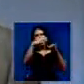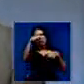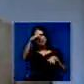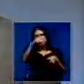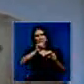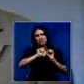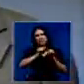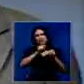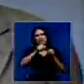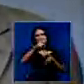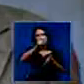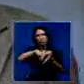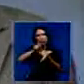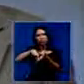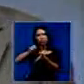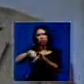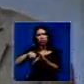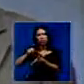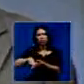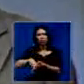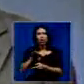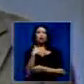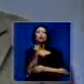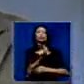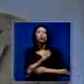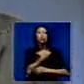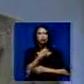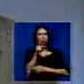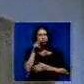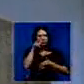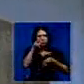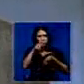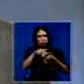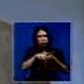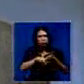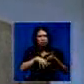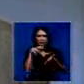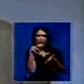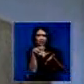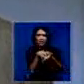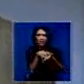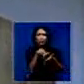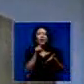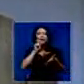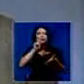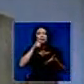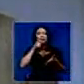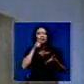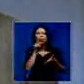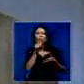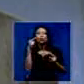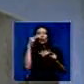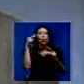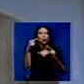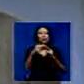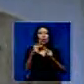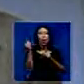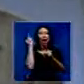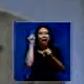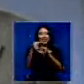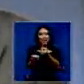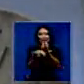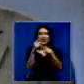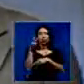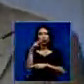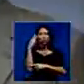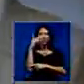etcétera, conocimos el texto, un texto que era secreto, que no se conoció hasta tanto vino de Washington firmado, yo